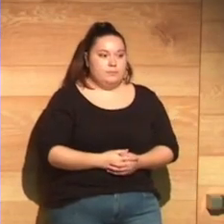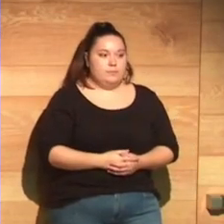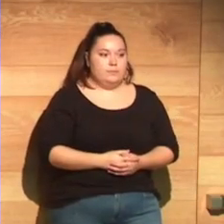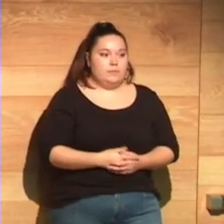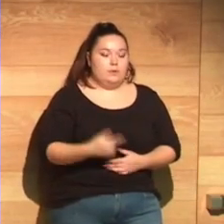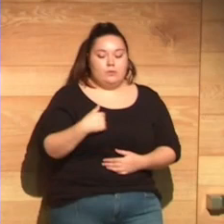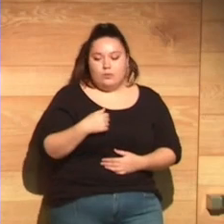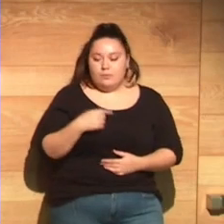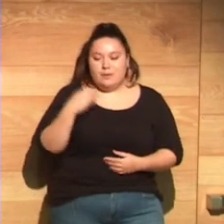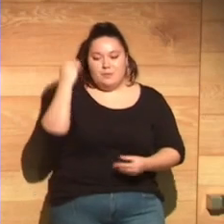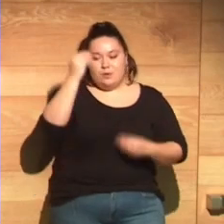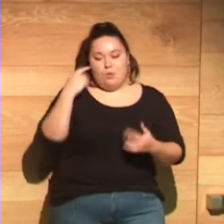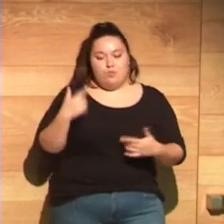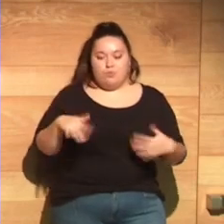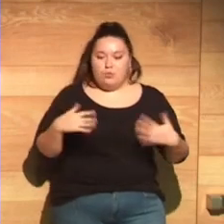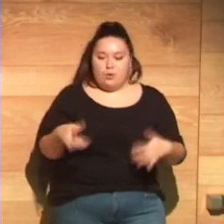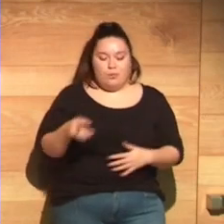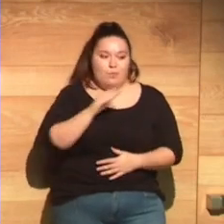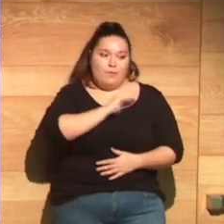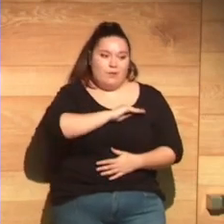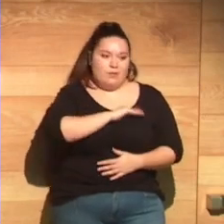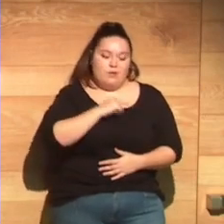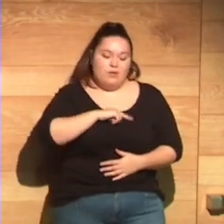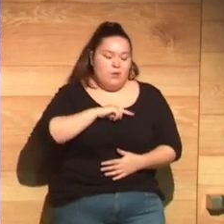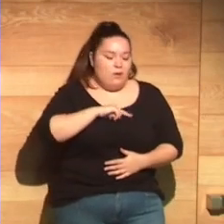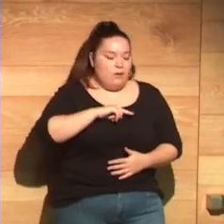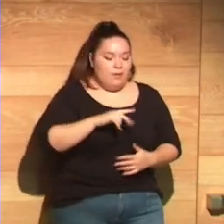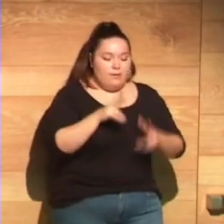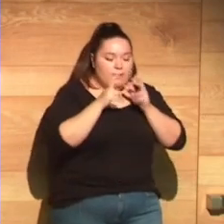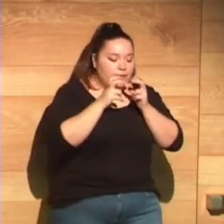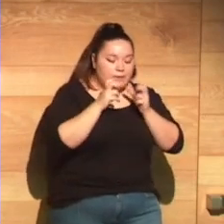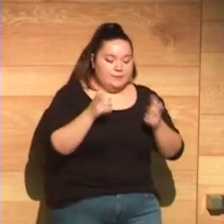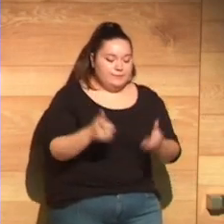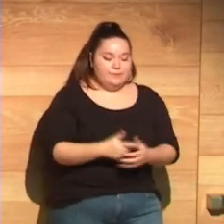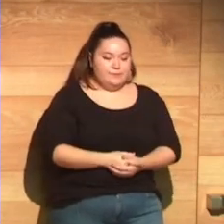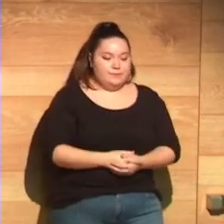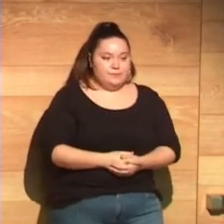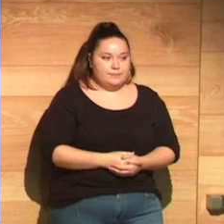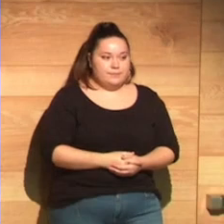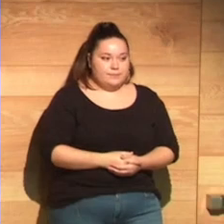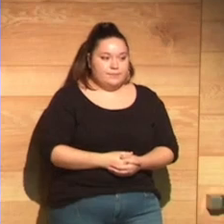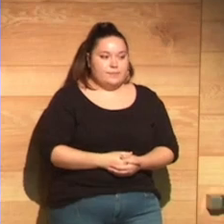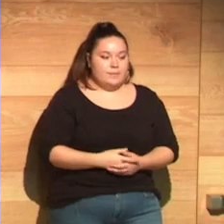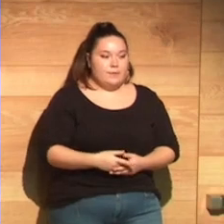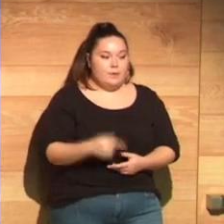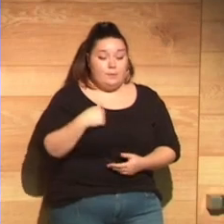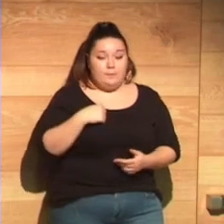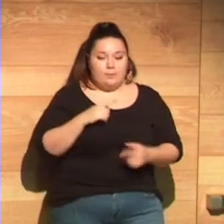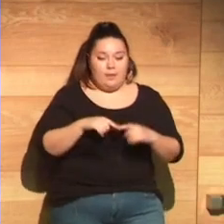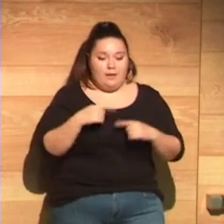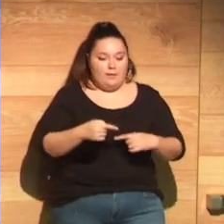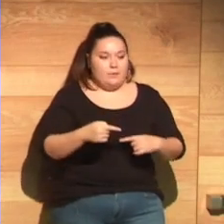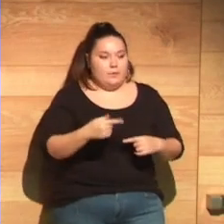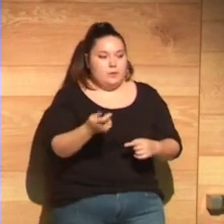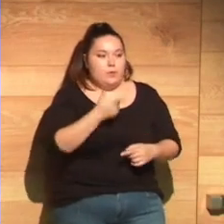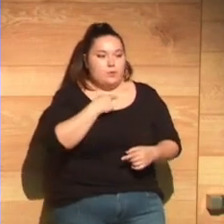emocional, y ahora leía todo lo que leía de Mary y decía, pobrecita esta mujer, y es que me lo estaba pasando